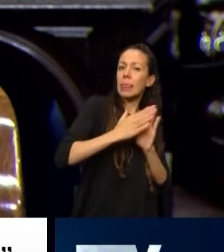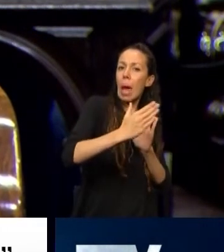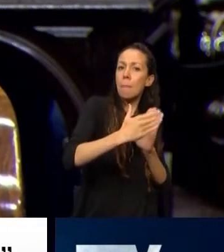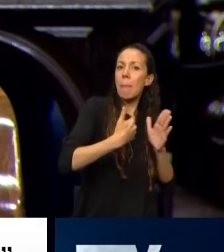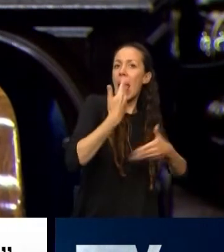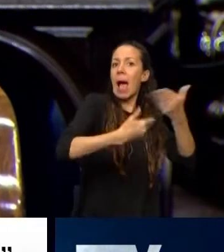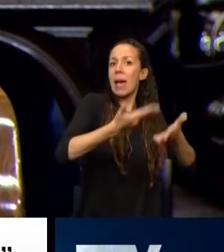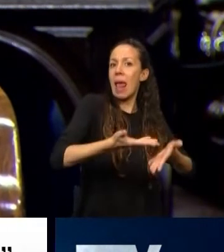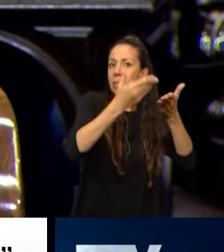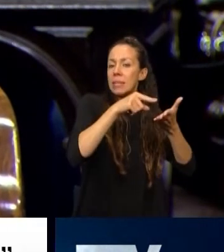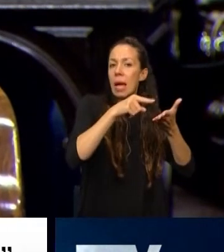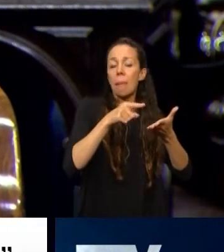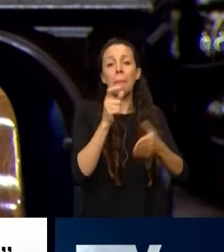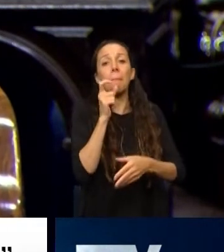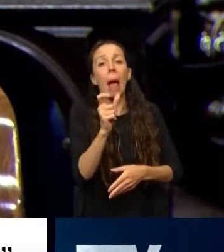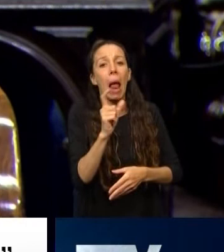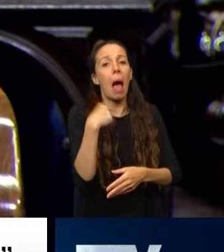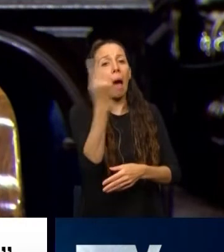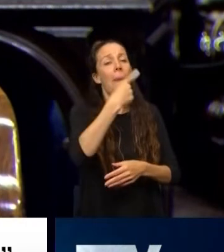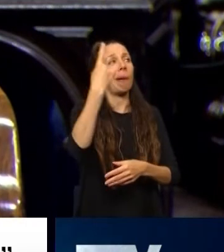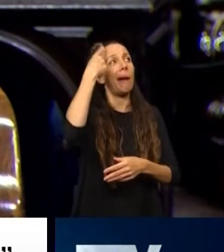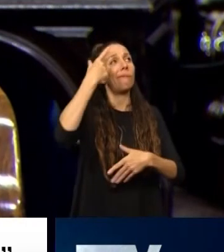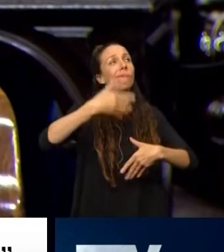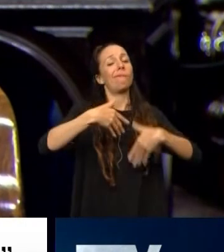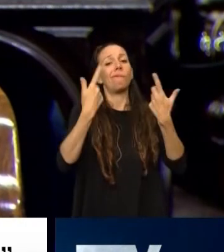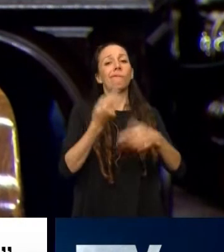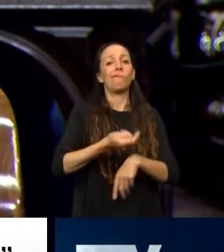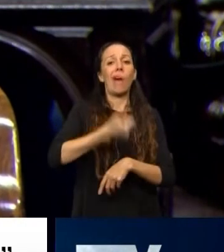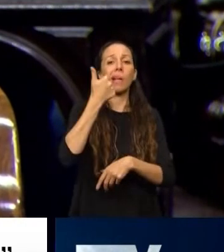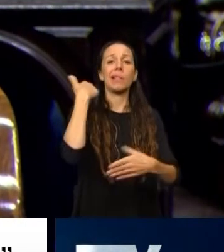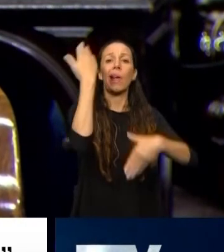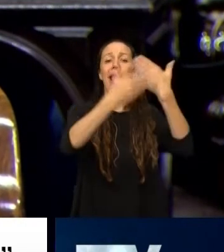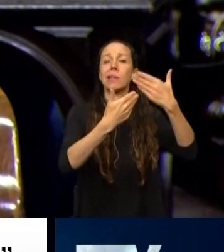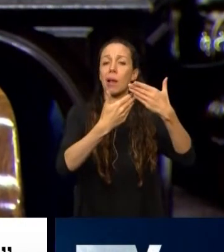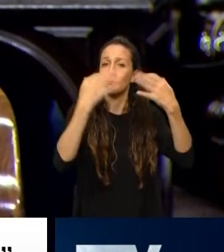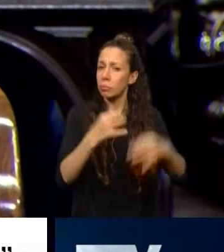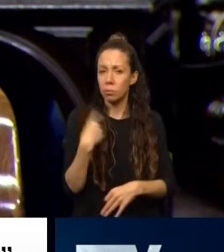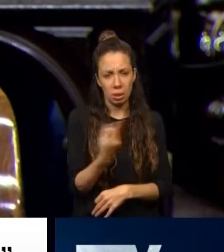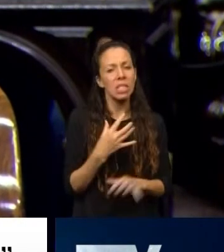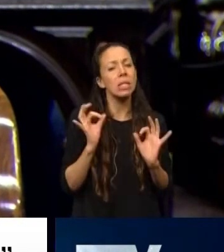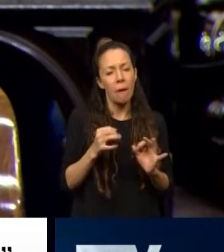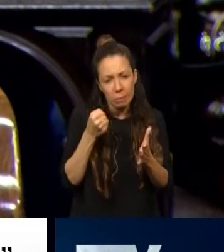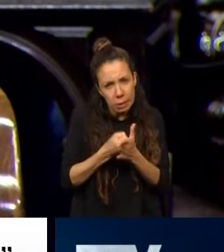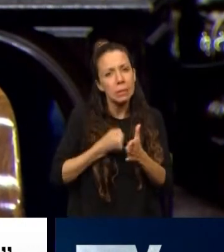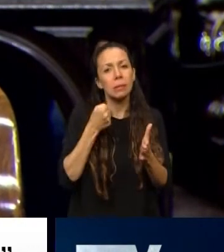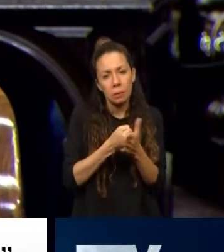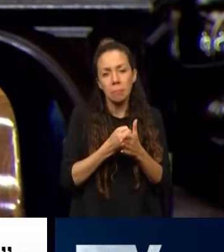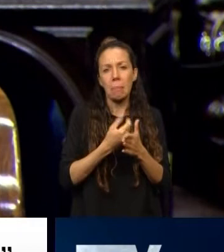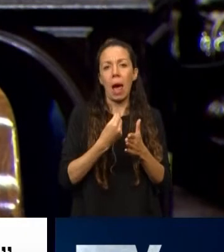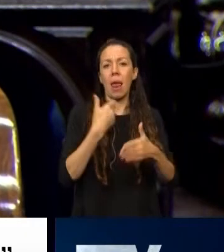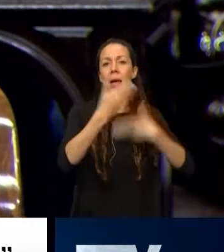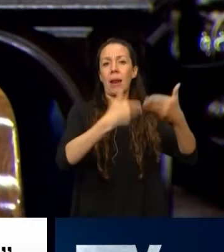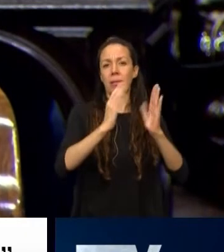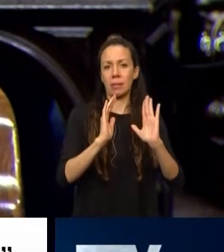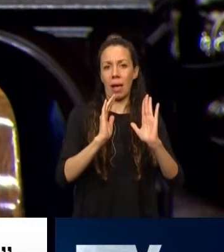parece fácil en esta Argentina, todos sabemos lo que cuesta crecer. Lo sabemos quienes lamentablemente por